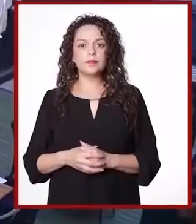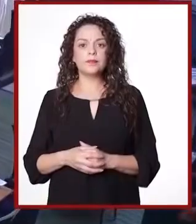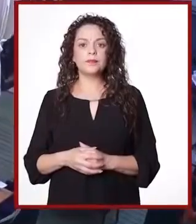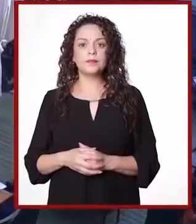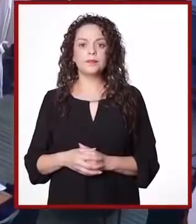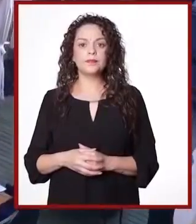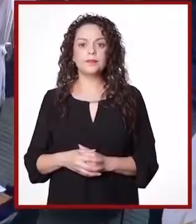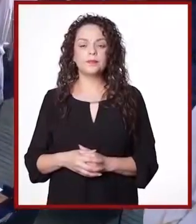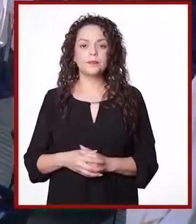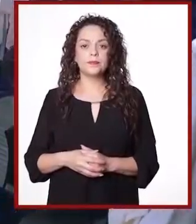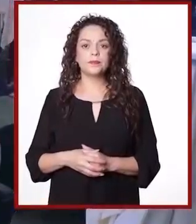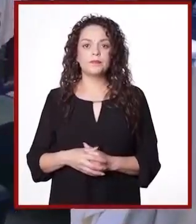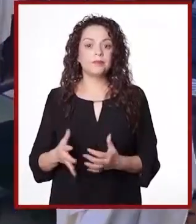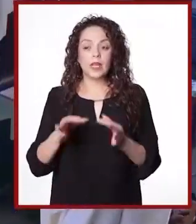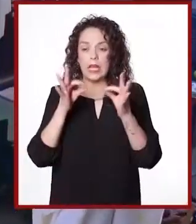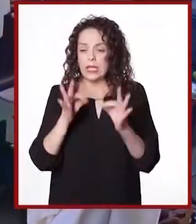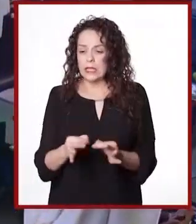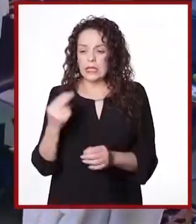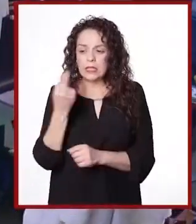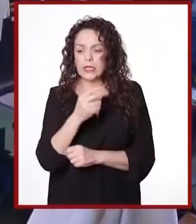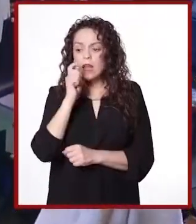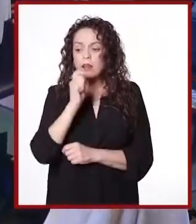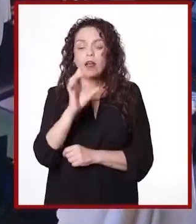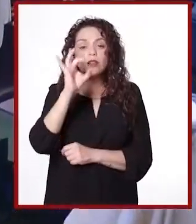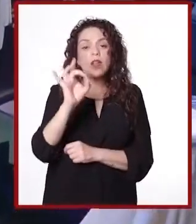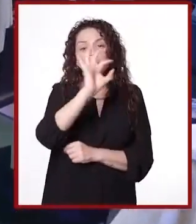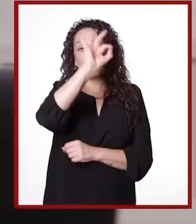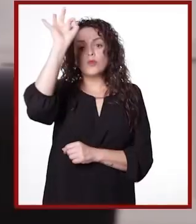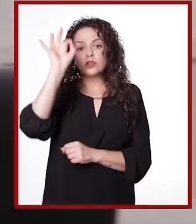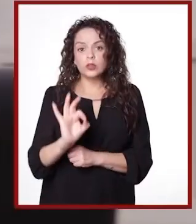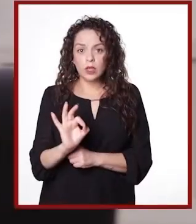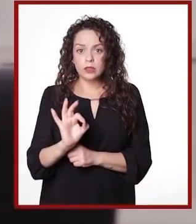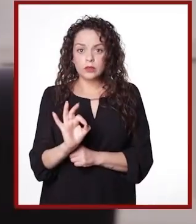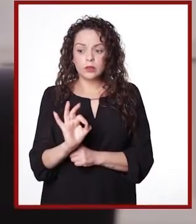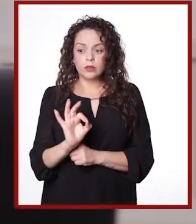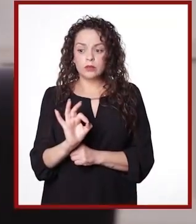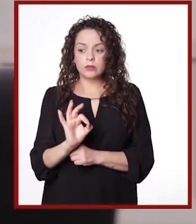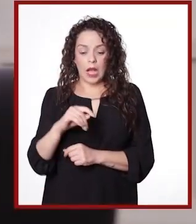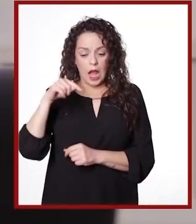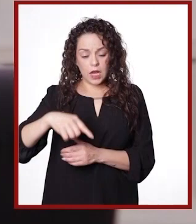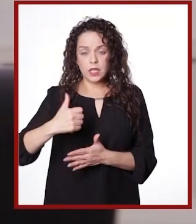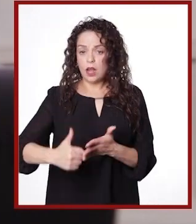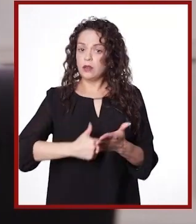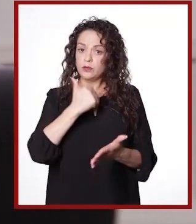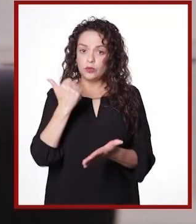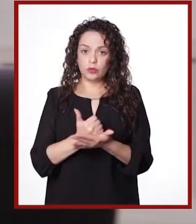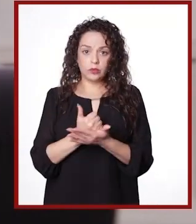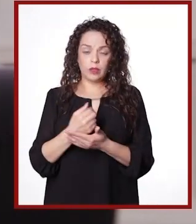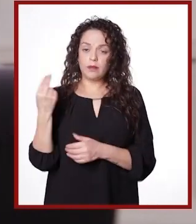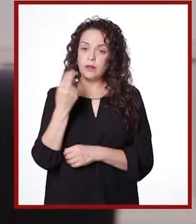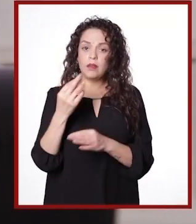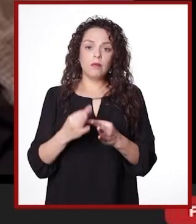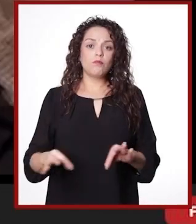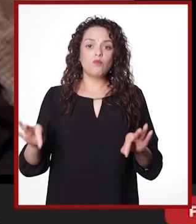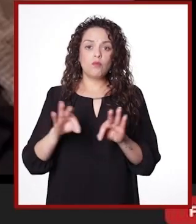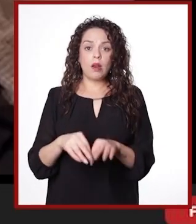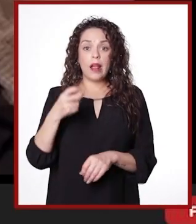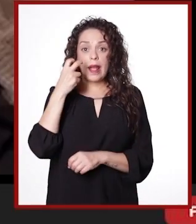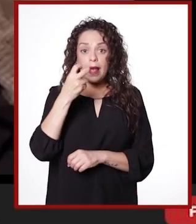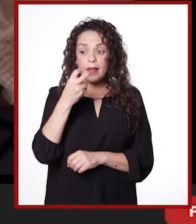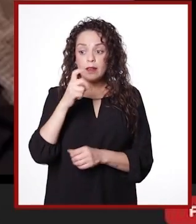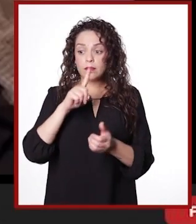lo ideal sería tener un 30% de cobertura dentro de las ciudades. Y finalmente, esa